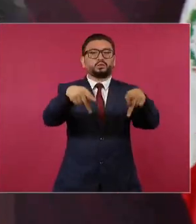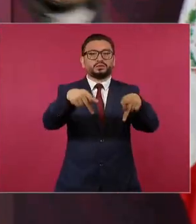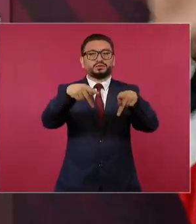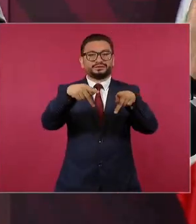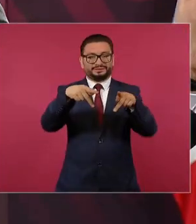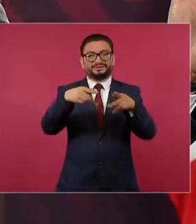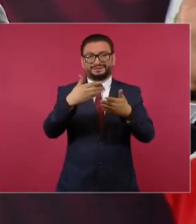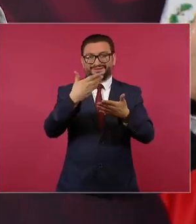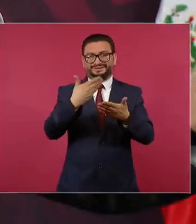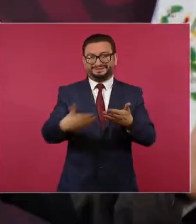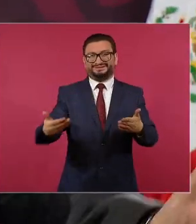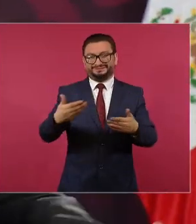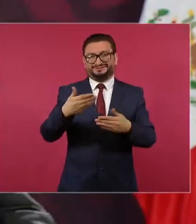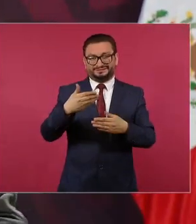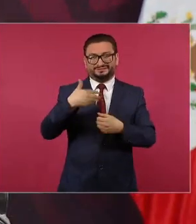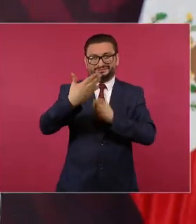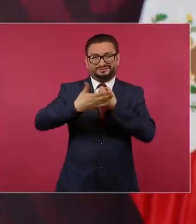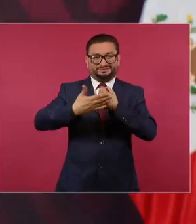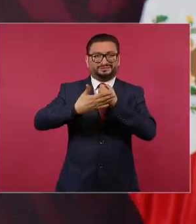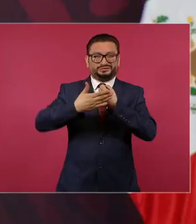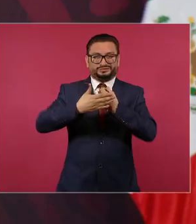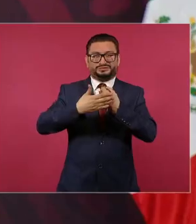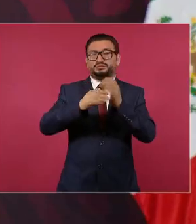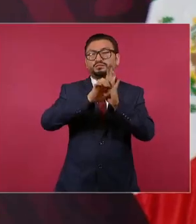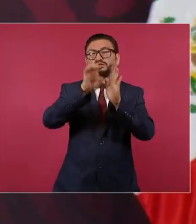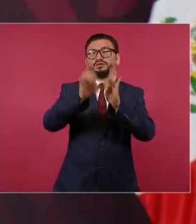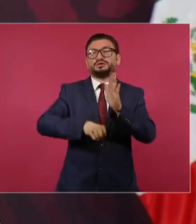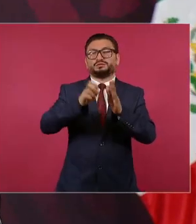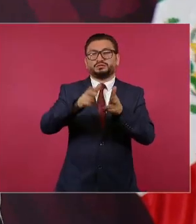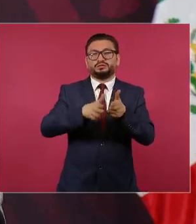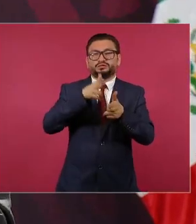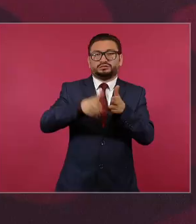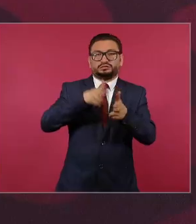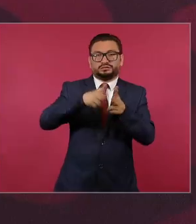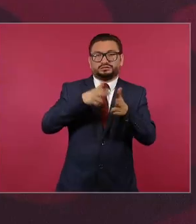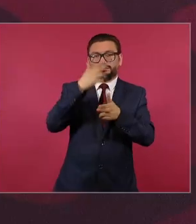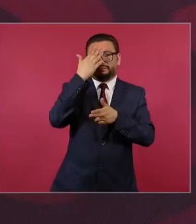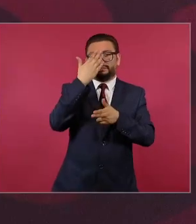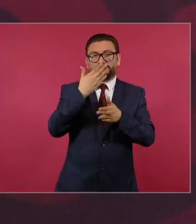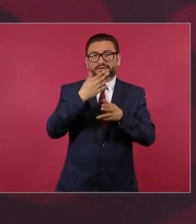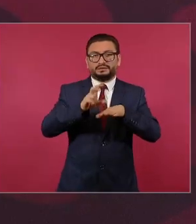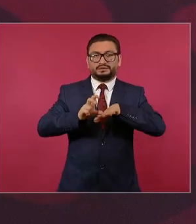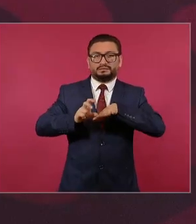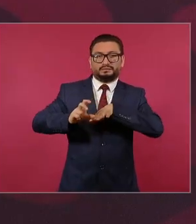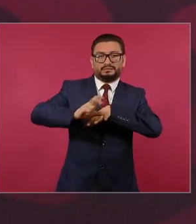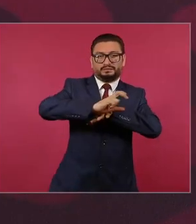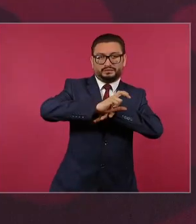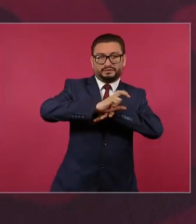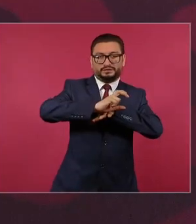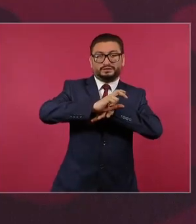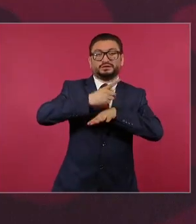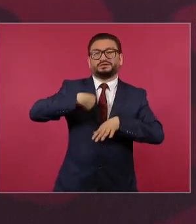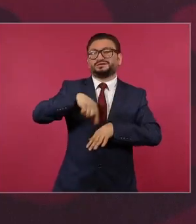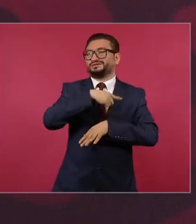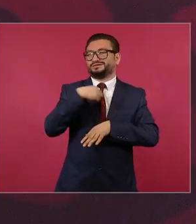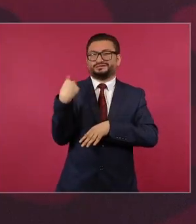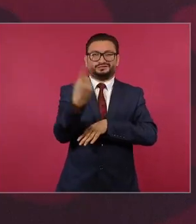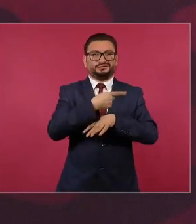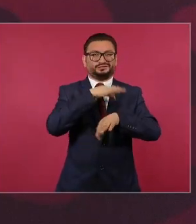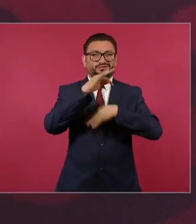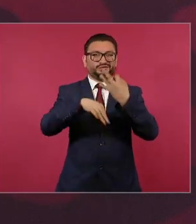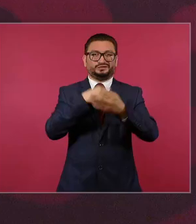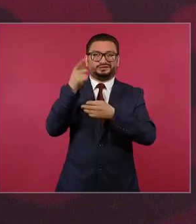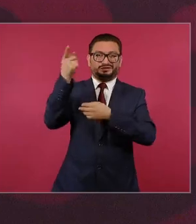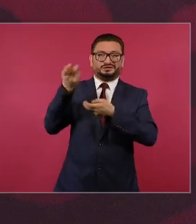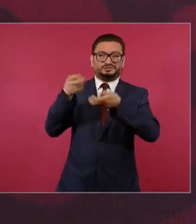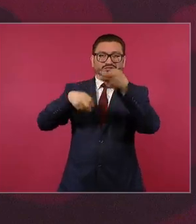ahora que vamos a terminar el Tren Maya, nos vamos a subir al tren, bueno, ayer me